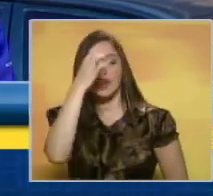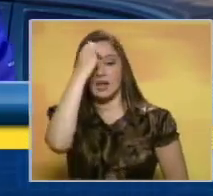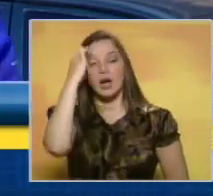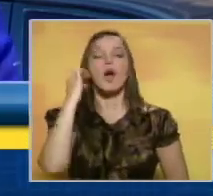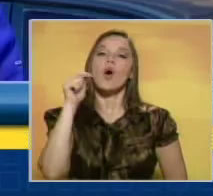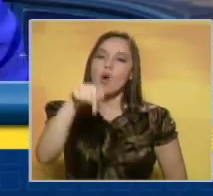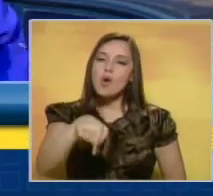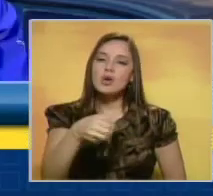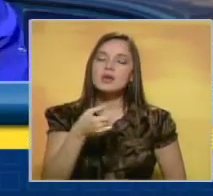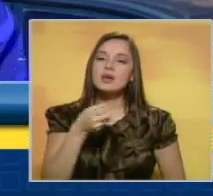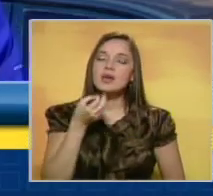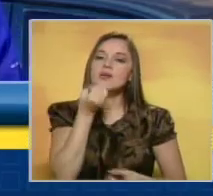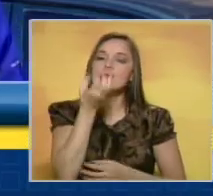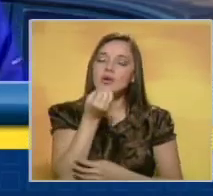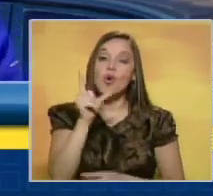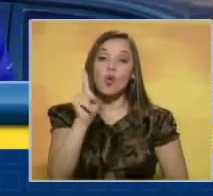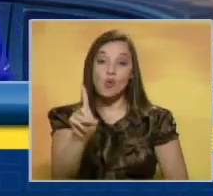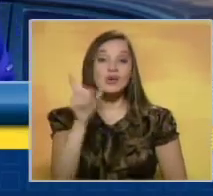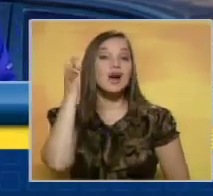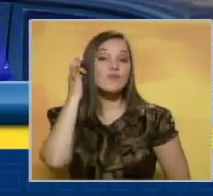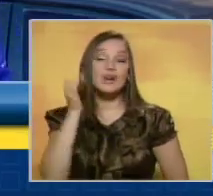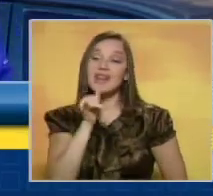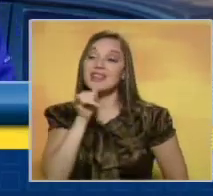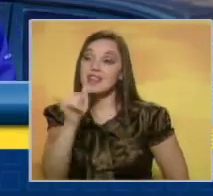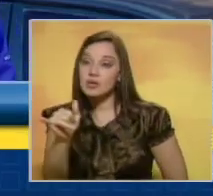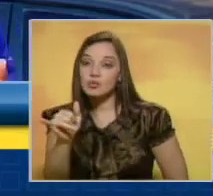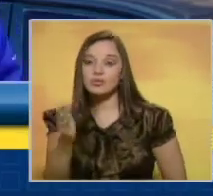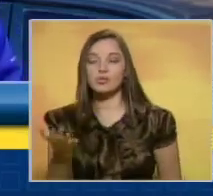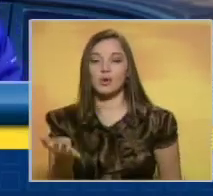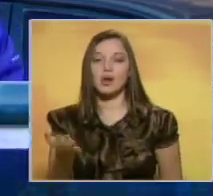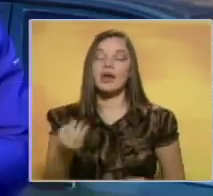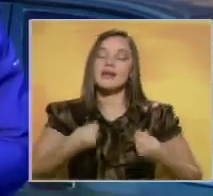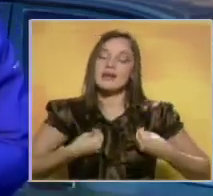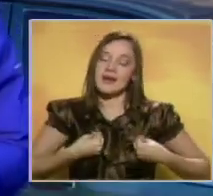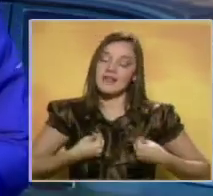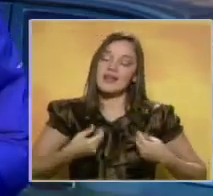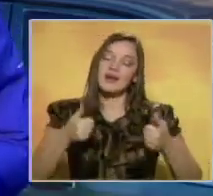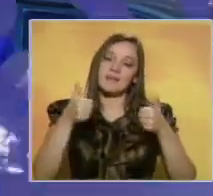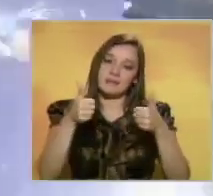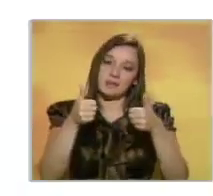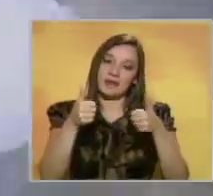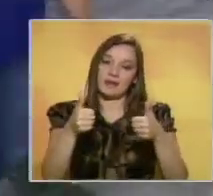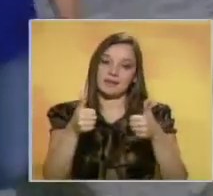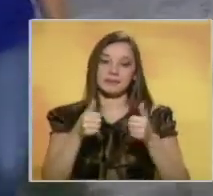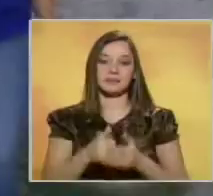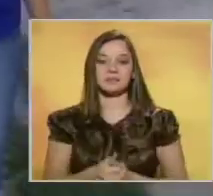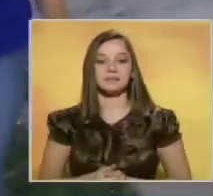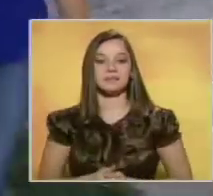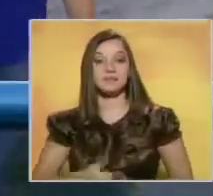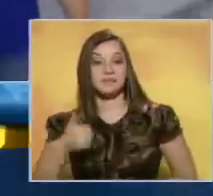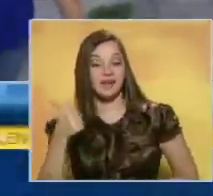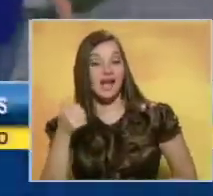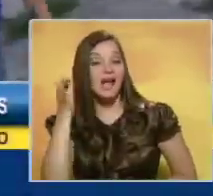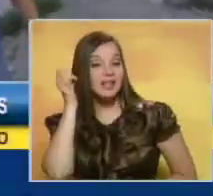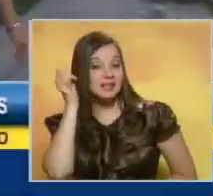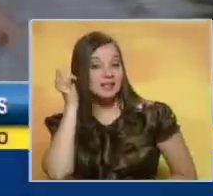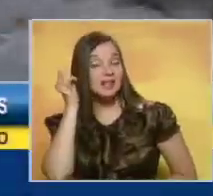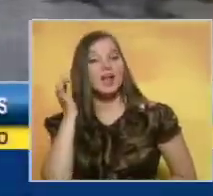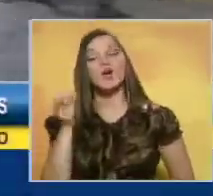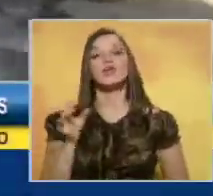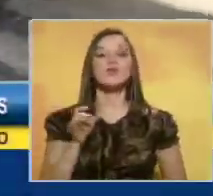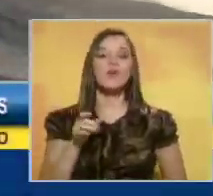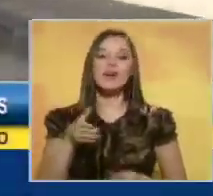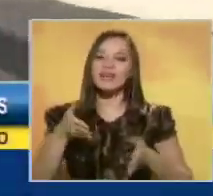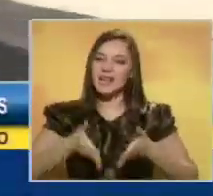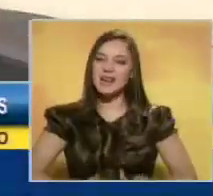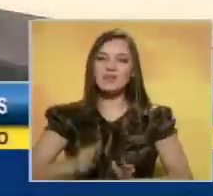un caso de una mujer que decidió denunciar a tiempo y su vida trascendió para bien. Nancy Sixia, una mujer de